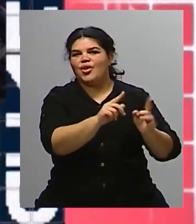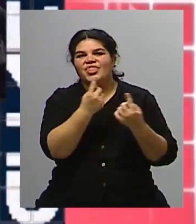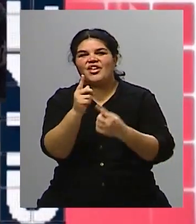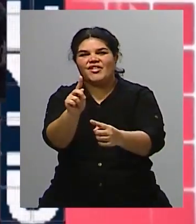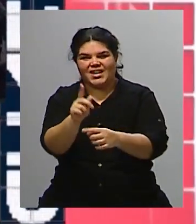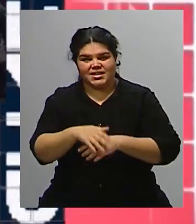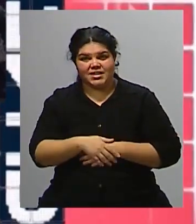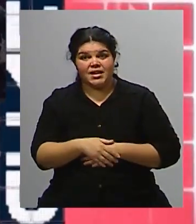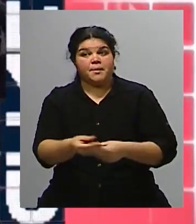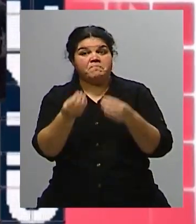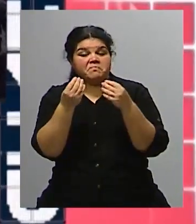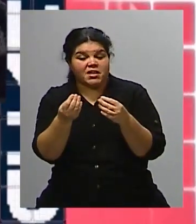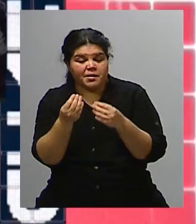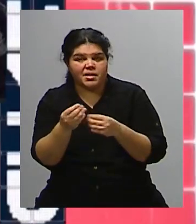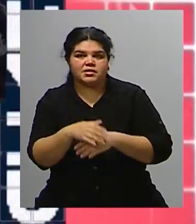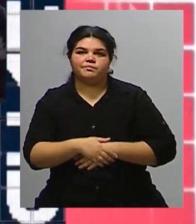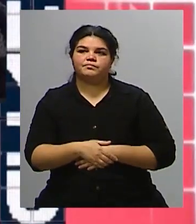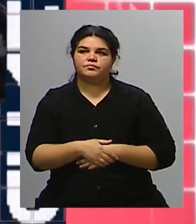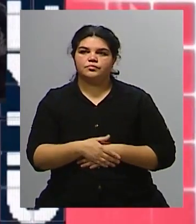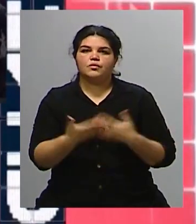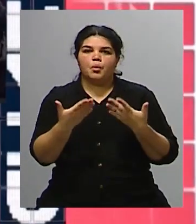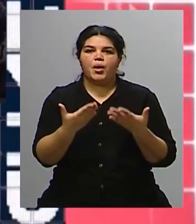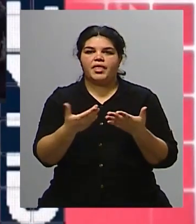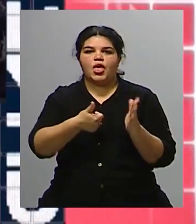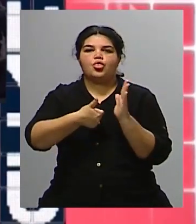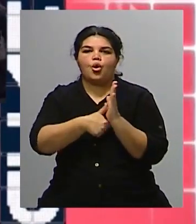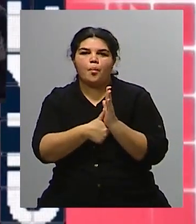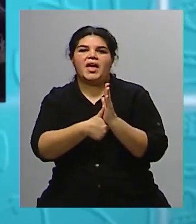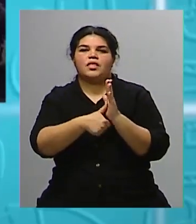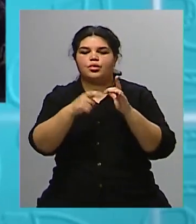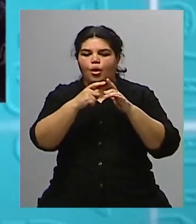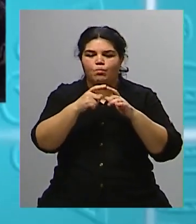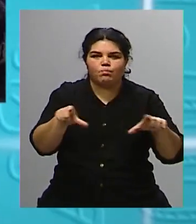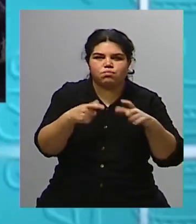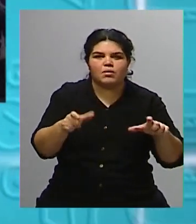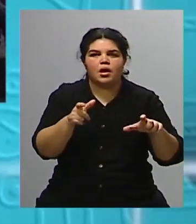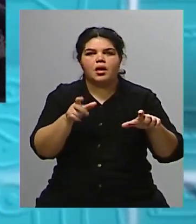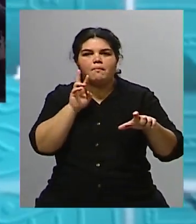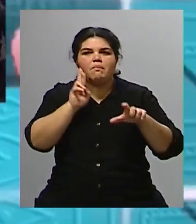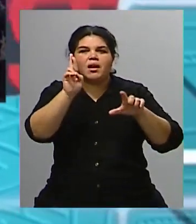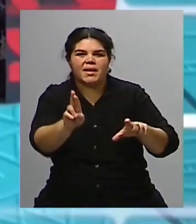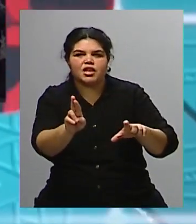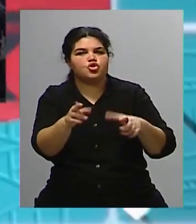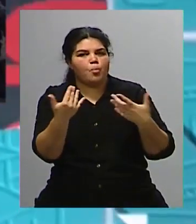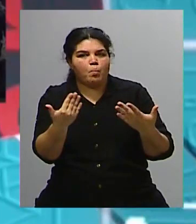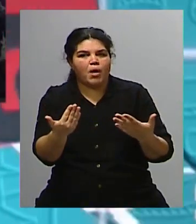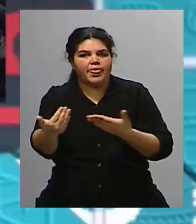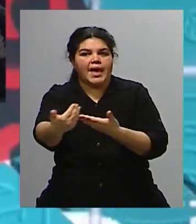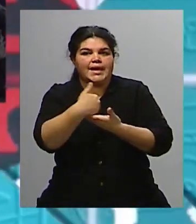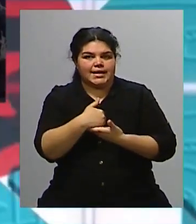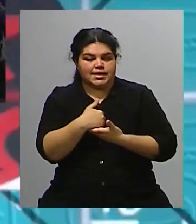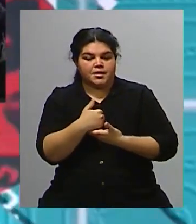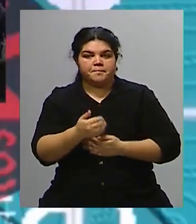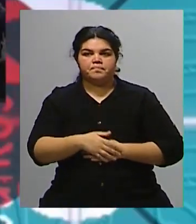poder acceder a la precaria, que es la documentación que les mencionaba recién. Pero algún programa especial que les dé, no sé,